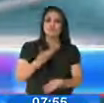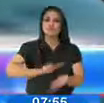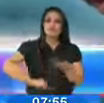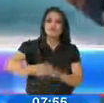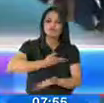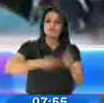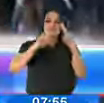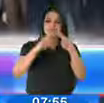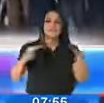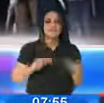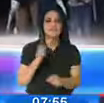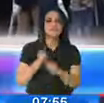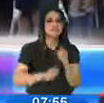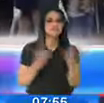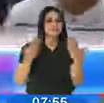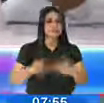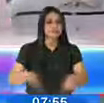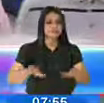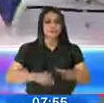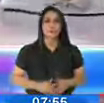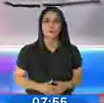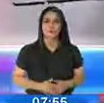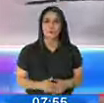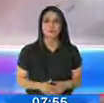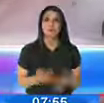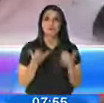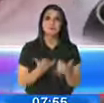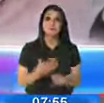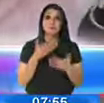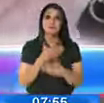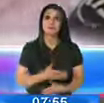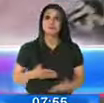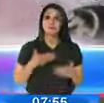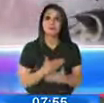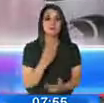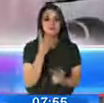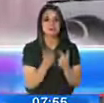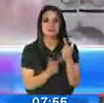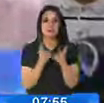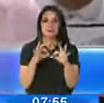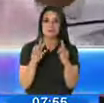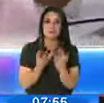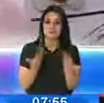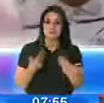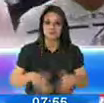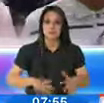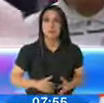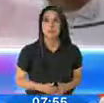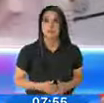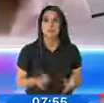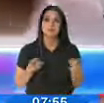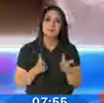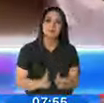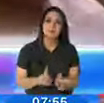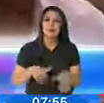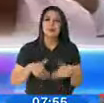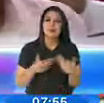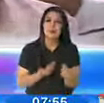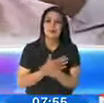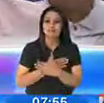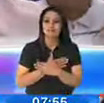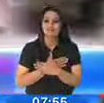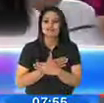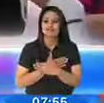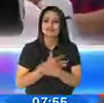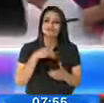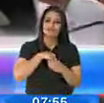la Navidad y el fin de año. Disfrutar todos los momentos y llevármelo en mi